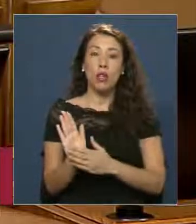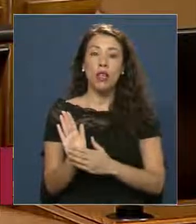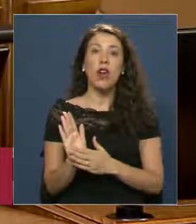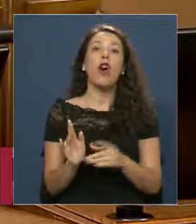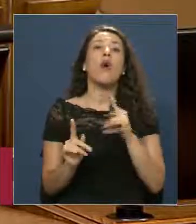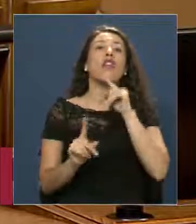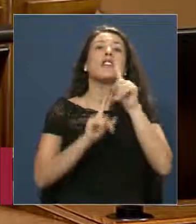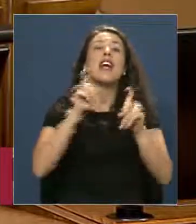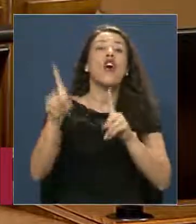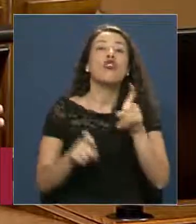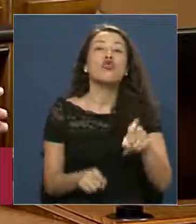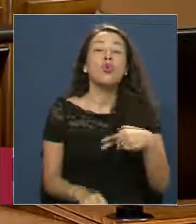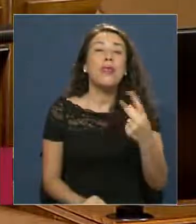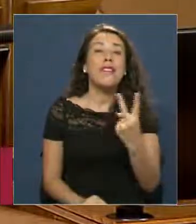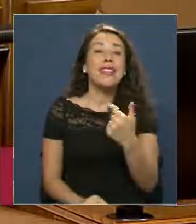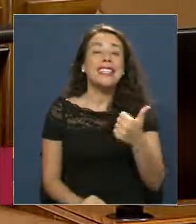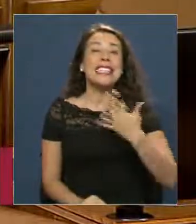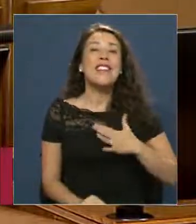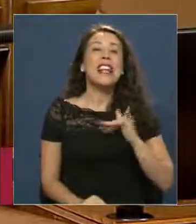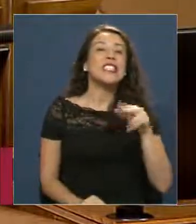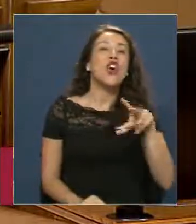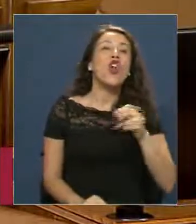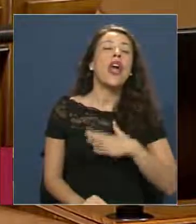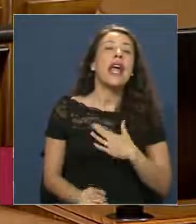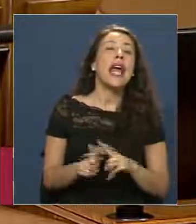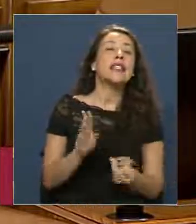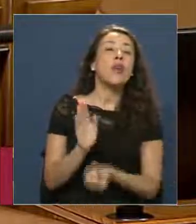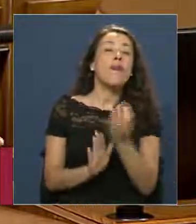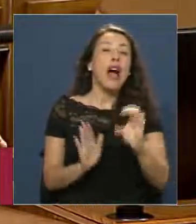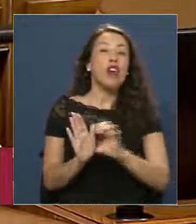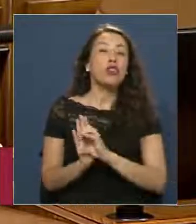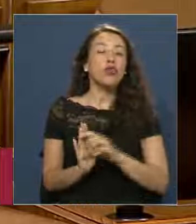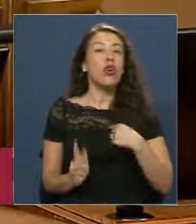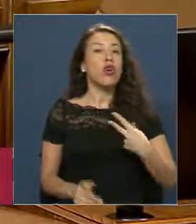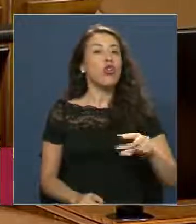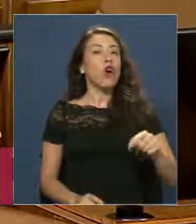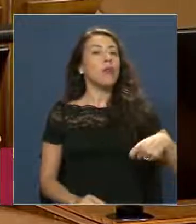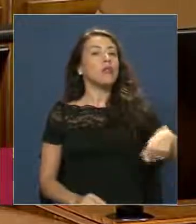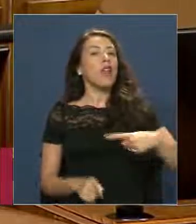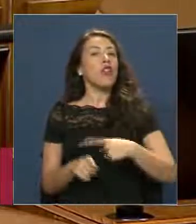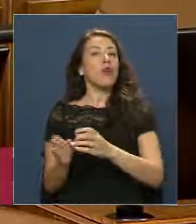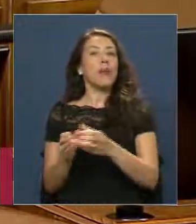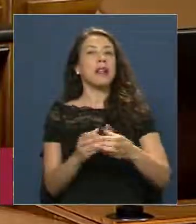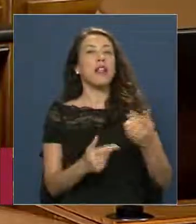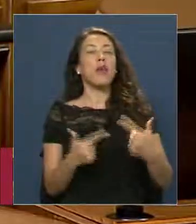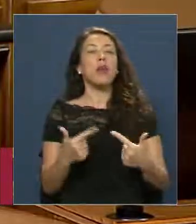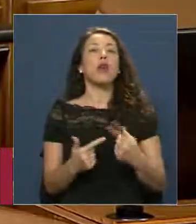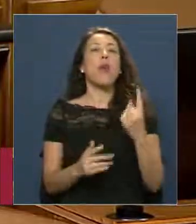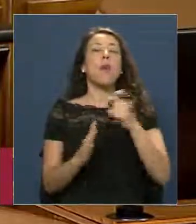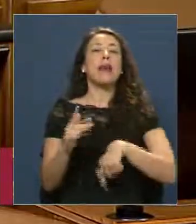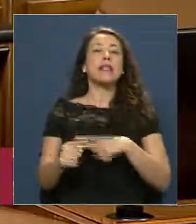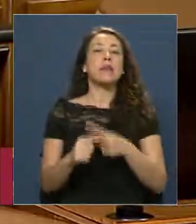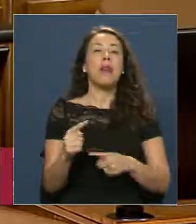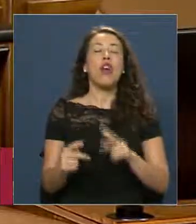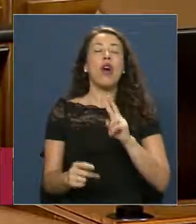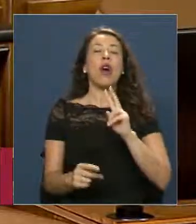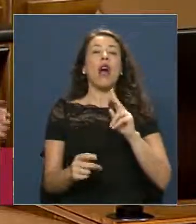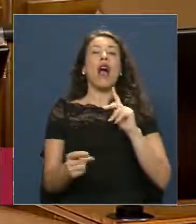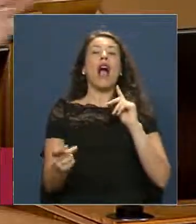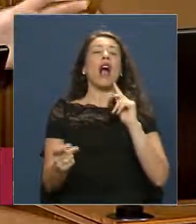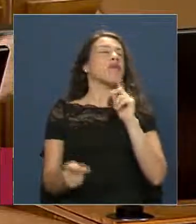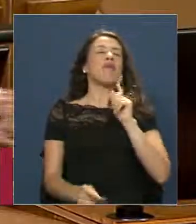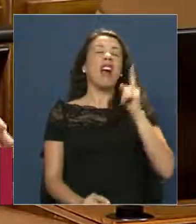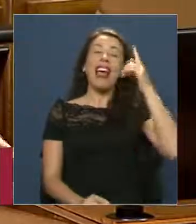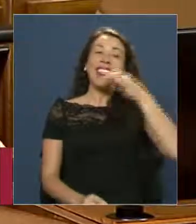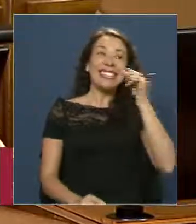plebiscito del 26 de abril. No somos como los senadores de otros partidos que en un mes y medio cambian de